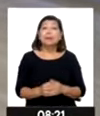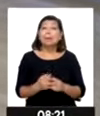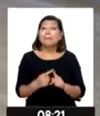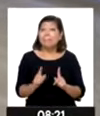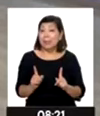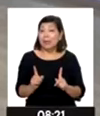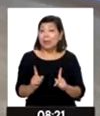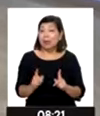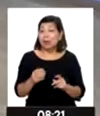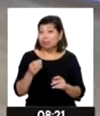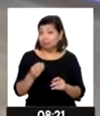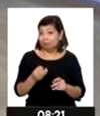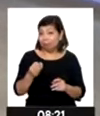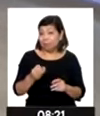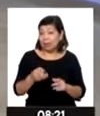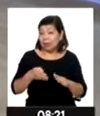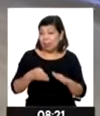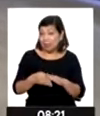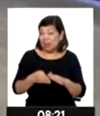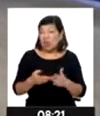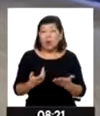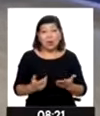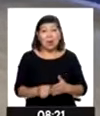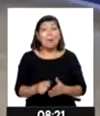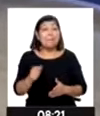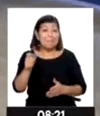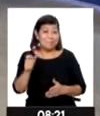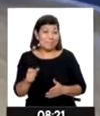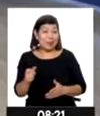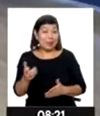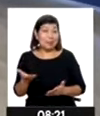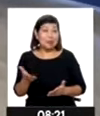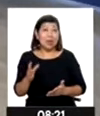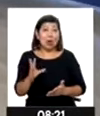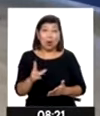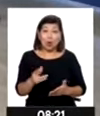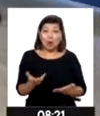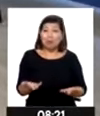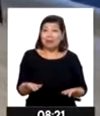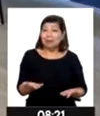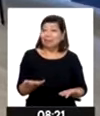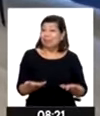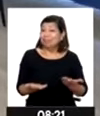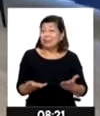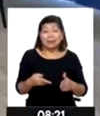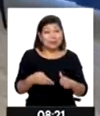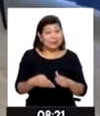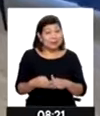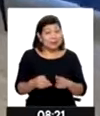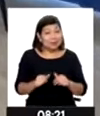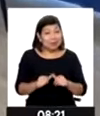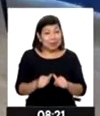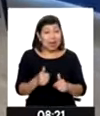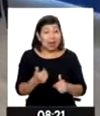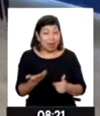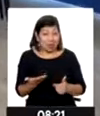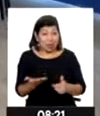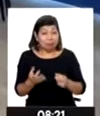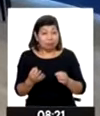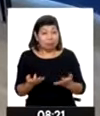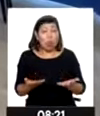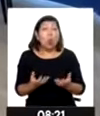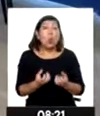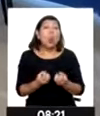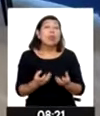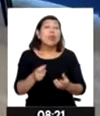hay una situación real que se vive en los penales también respecto a personas que han cometido delitos y que tienen una prisión preventiva. ¿Hay un número establecido